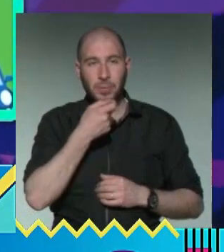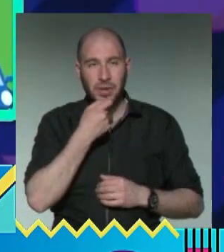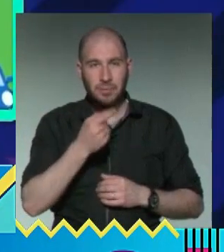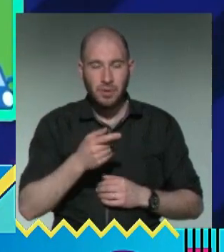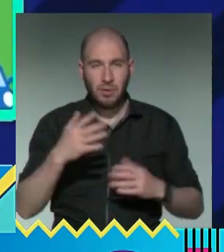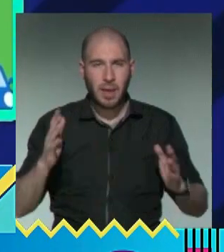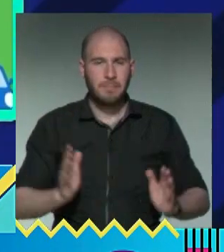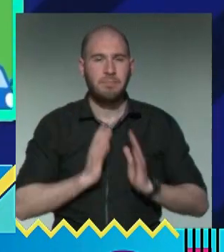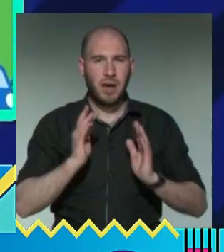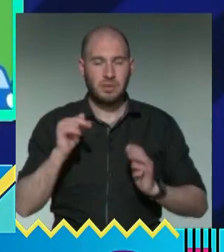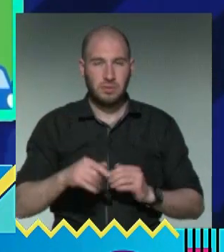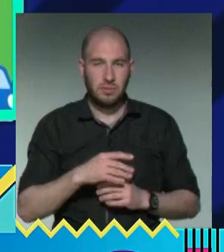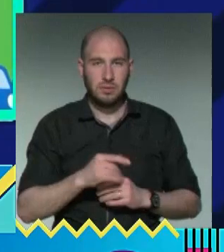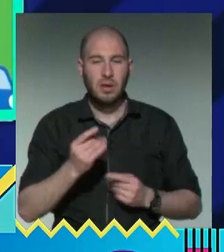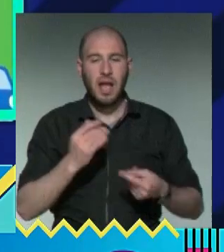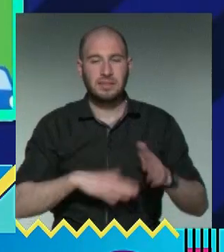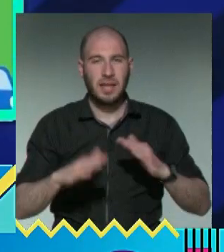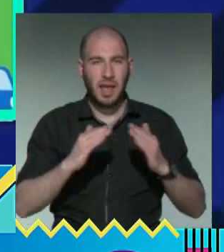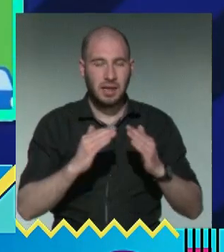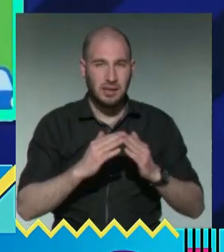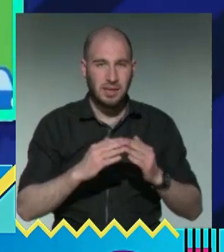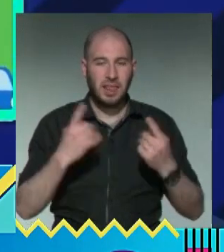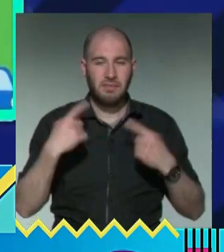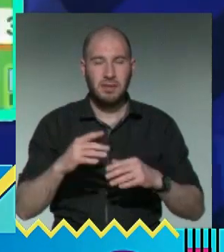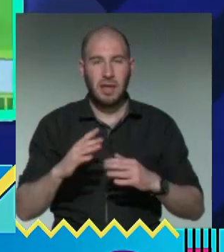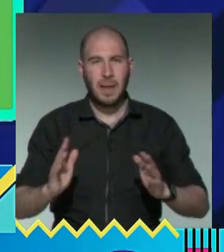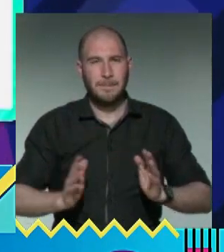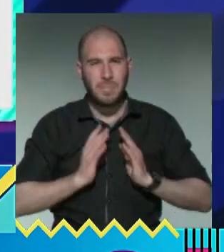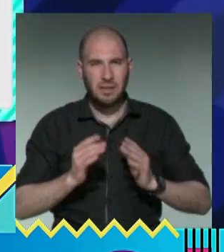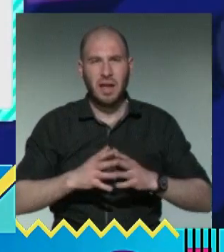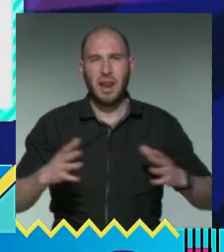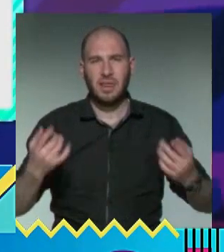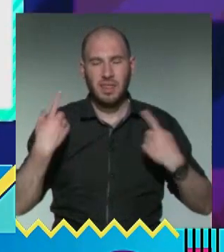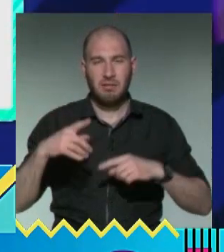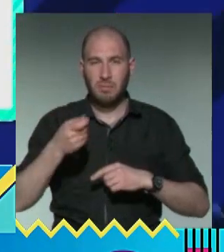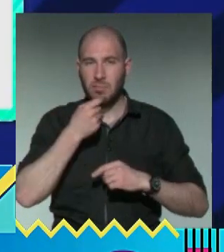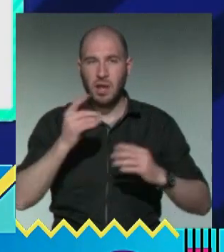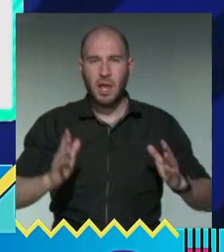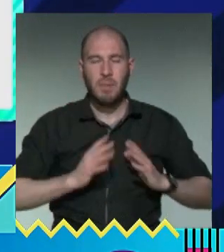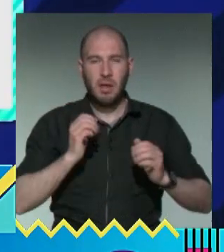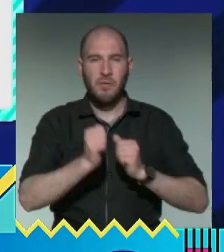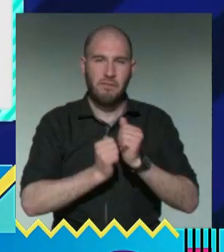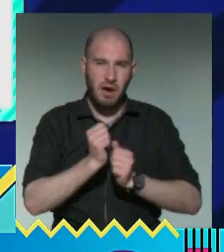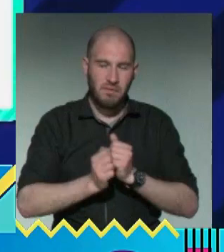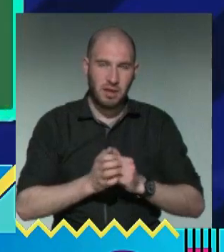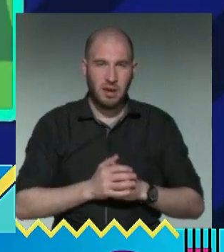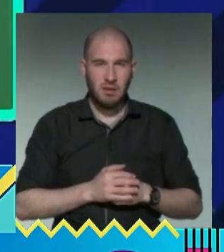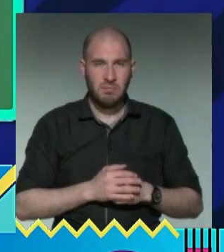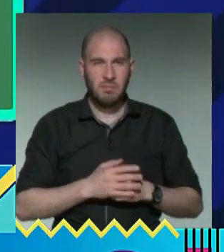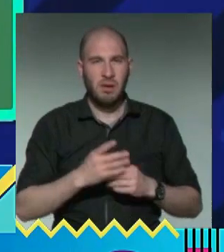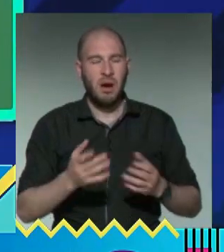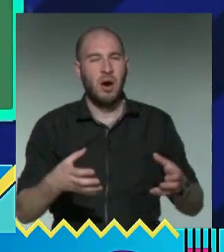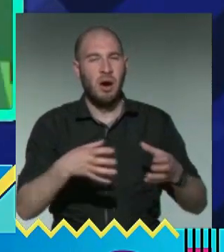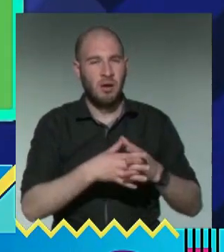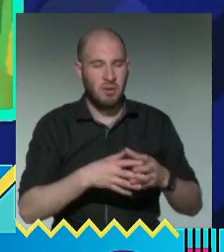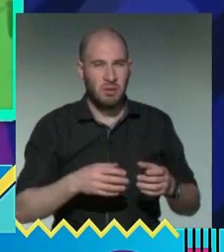ese impacto quizás desde lo que uno hace en la casa no es un impacto tan grande como puede tener el impacto de una fábrica, claro, ¿no? Digo, a niveles más